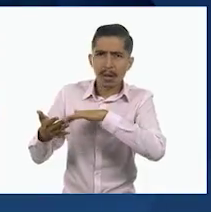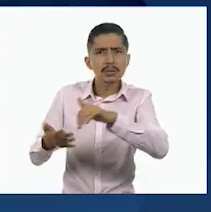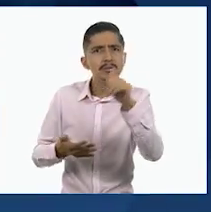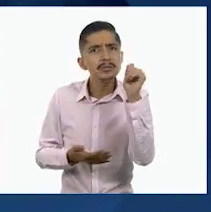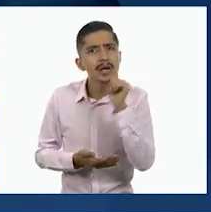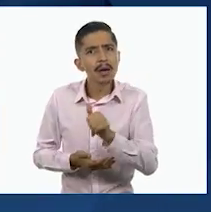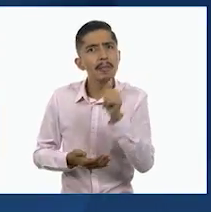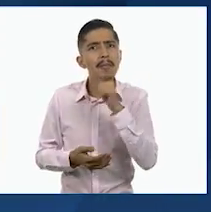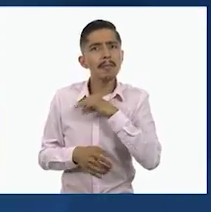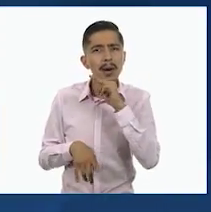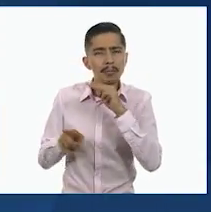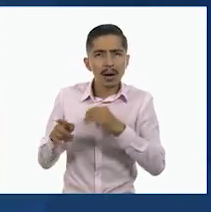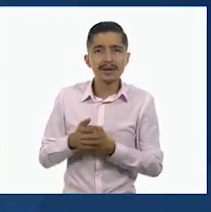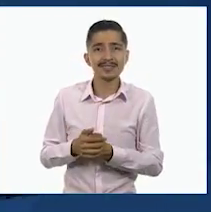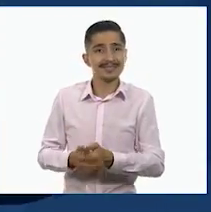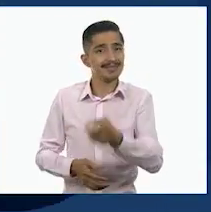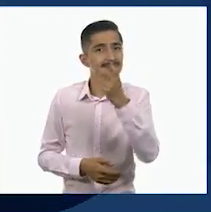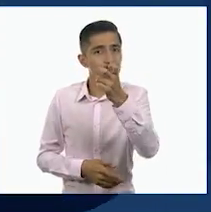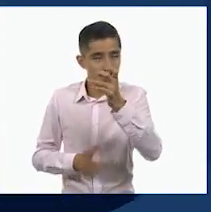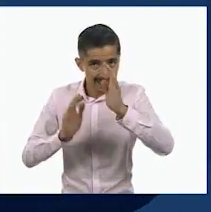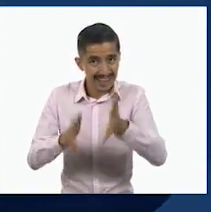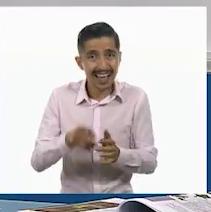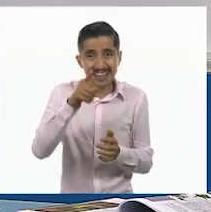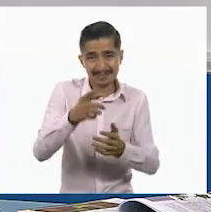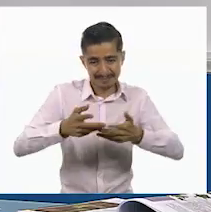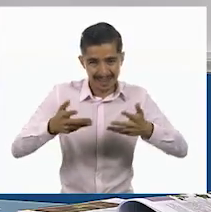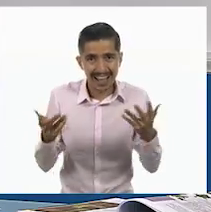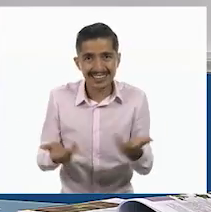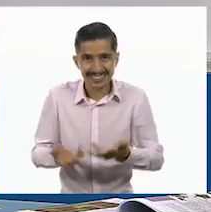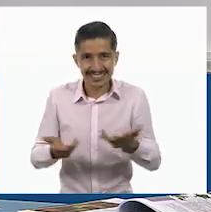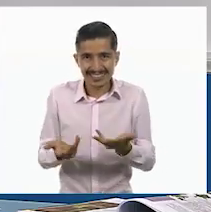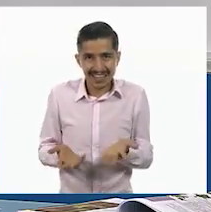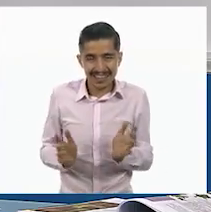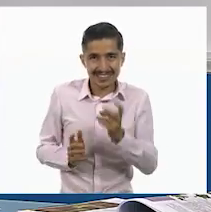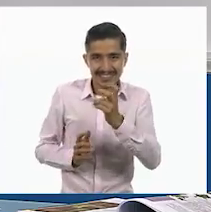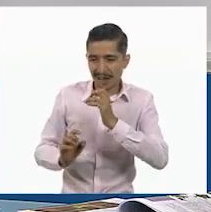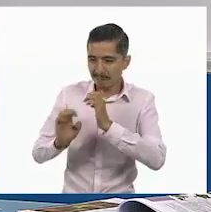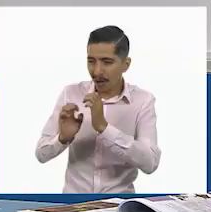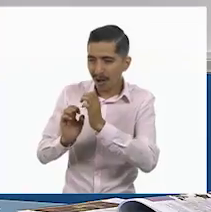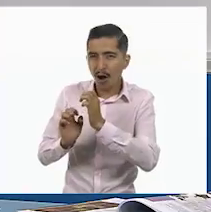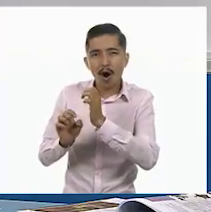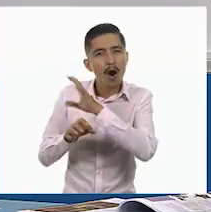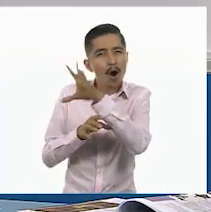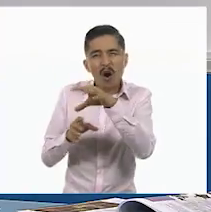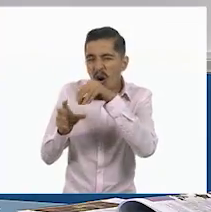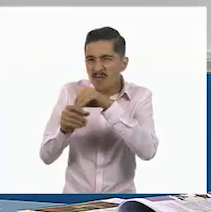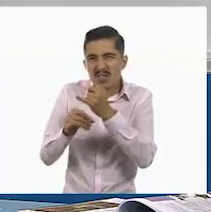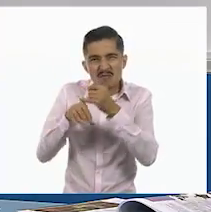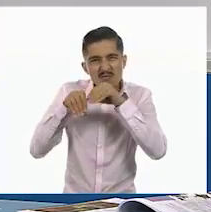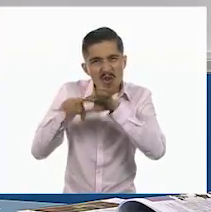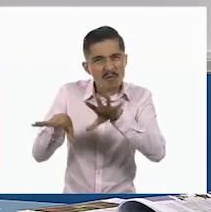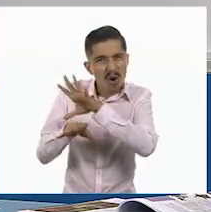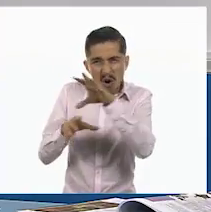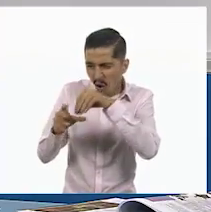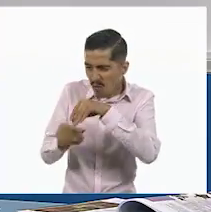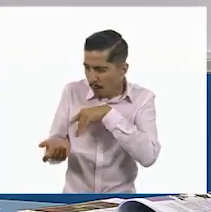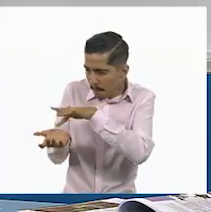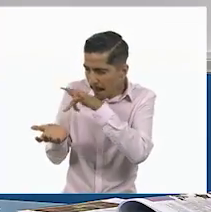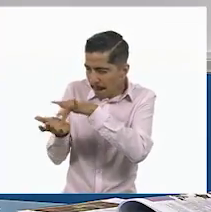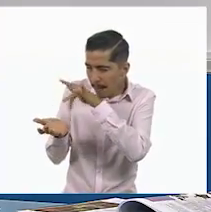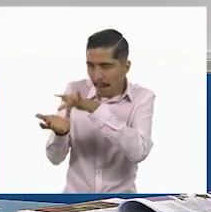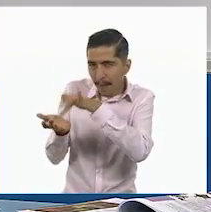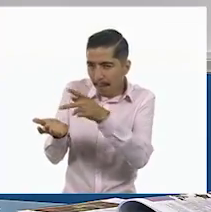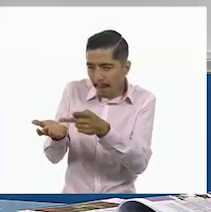esto ya se supone que lo hiciste en algún momento. Ya recabaste toda tu información y ahora